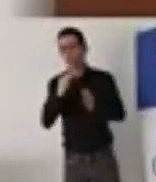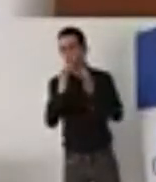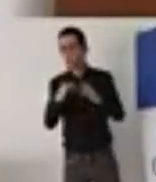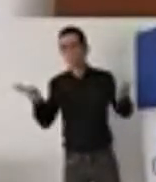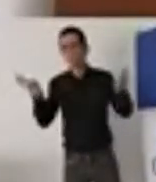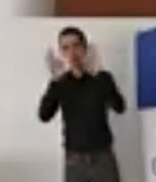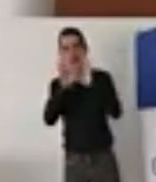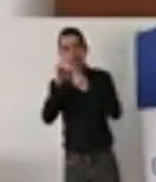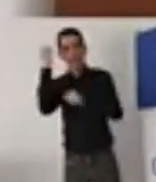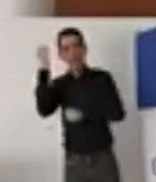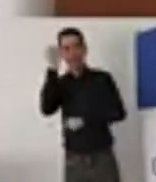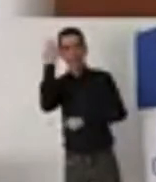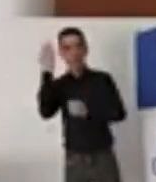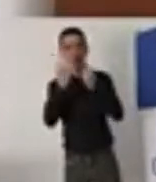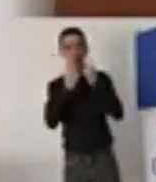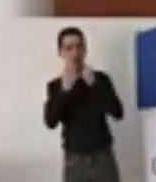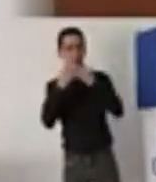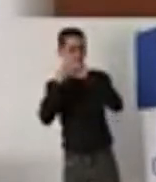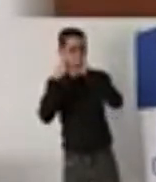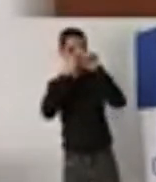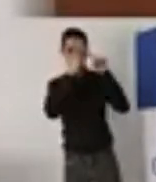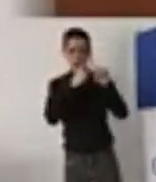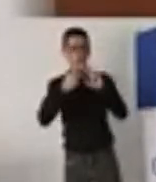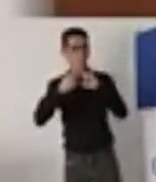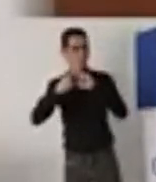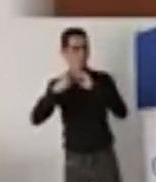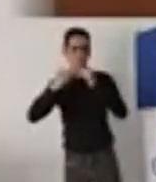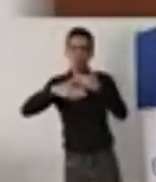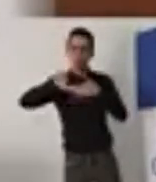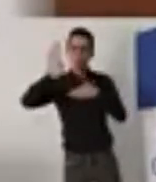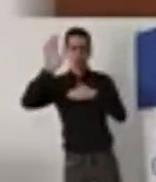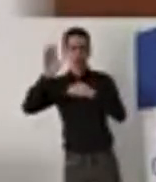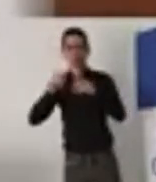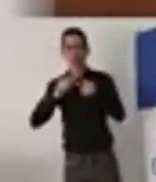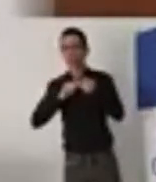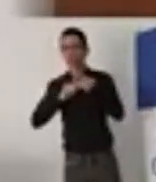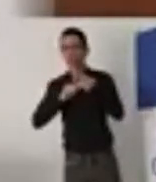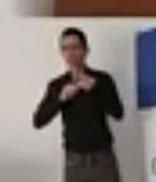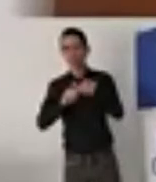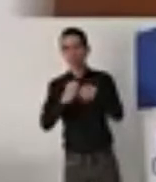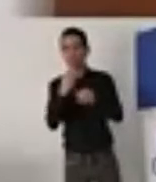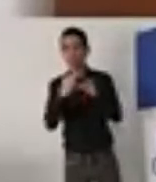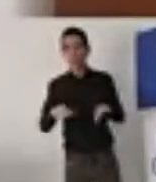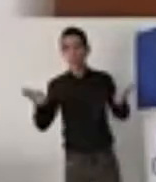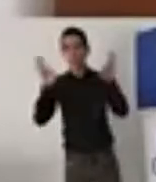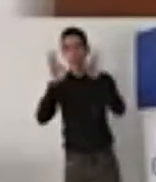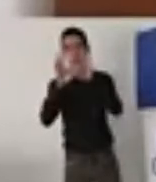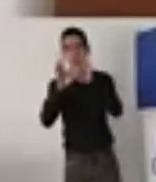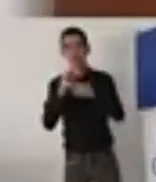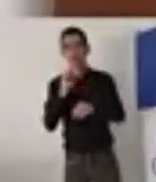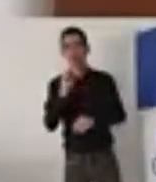contentos que otro diálogo podemos organizar siempre en el marco de